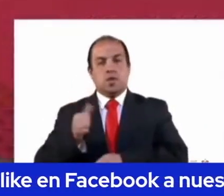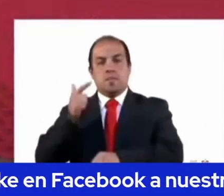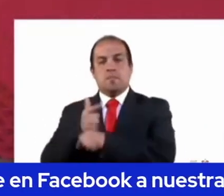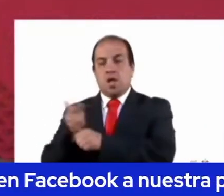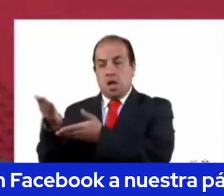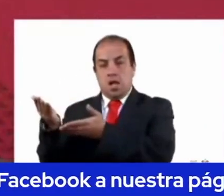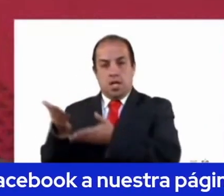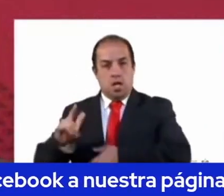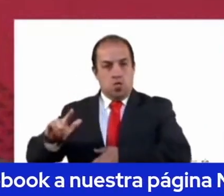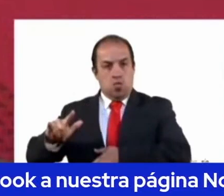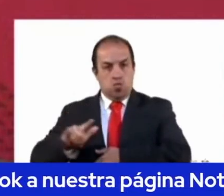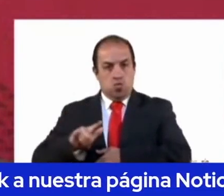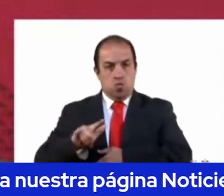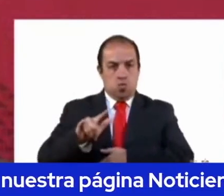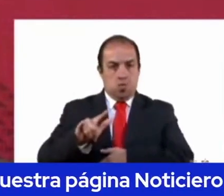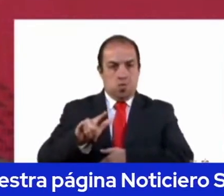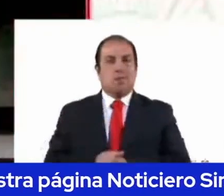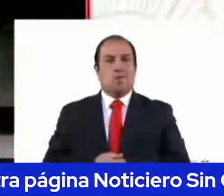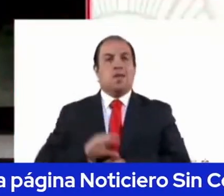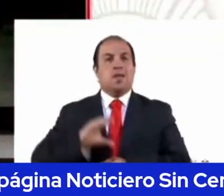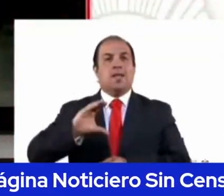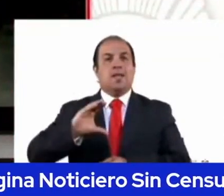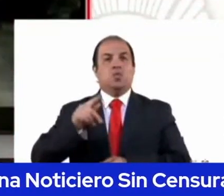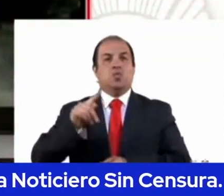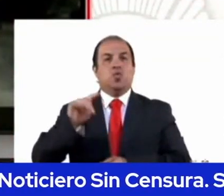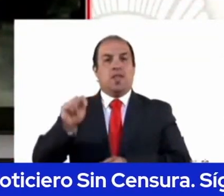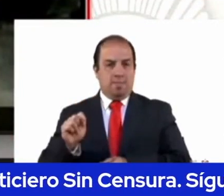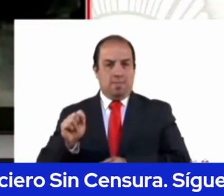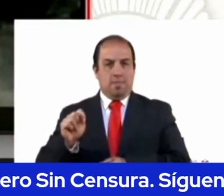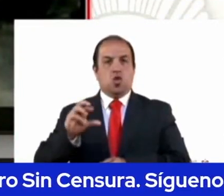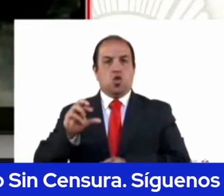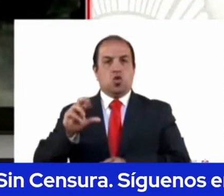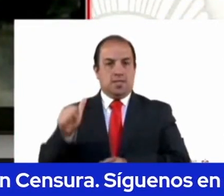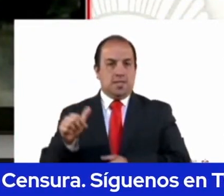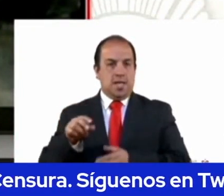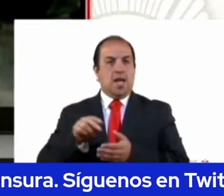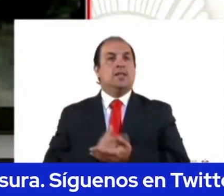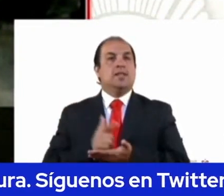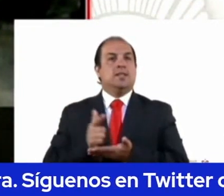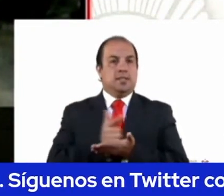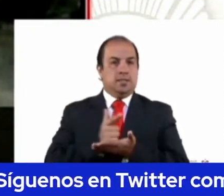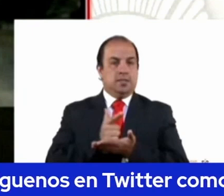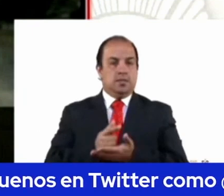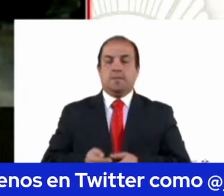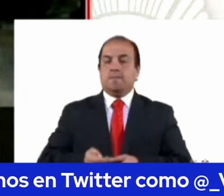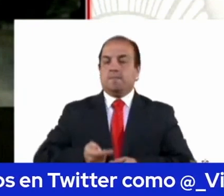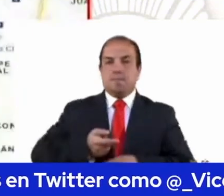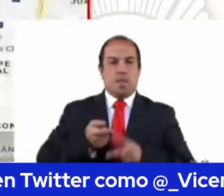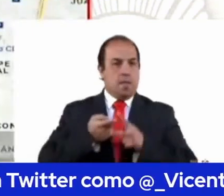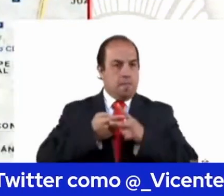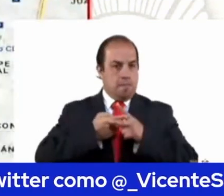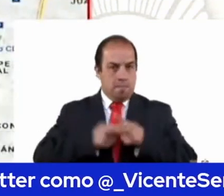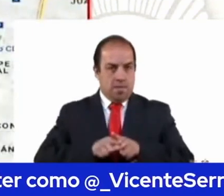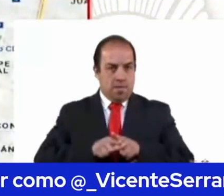pago de piso, menudeo de droga, Y entonces, ¿quién controla en la